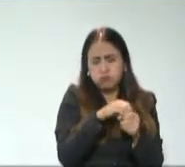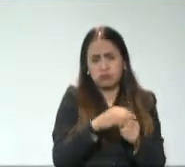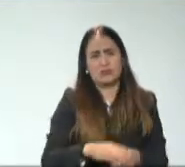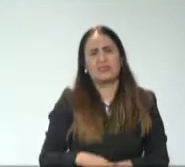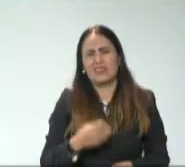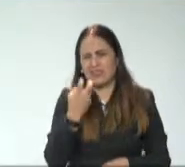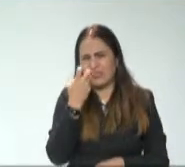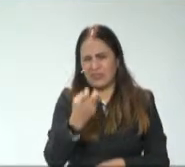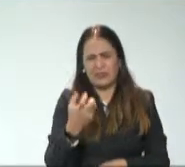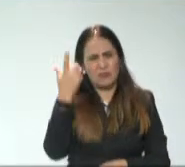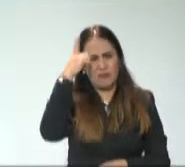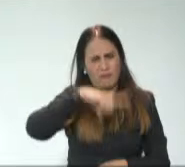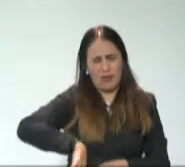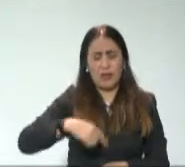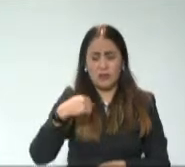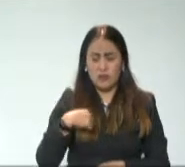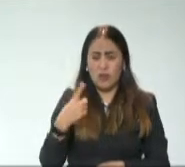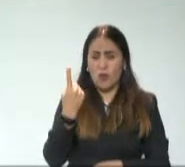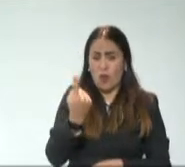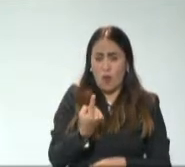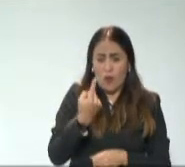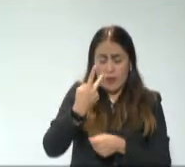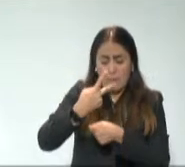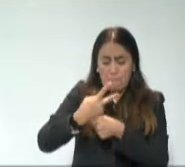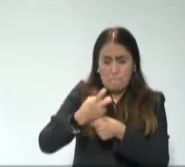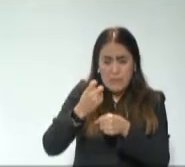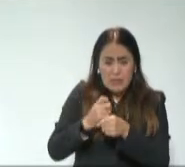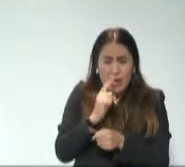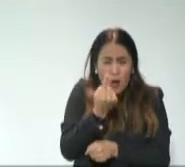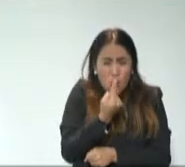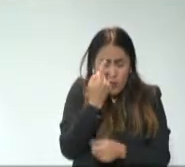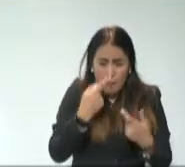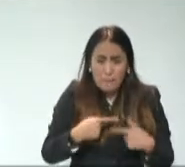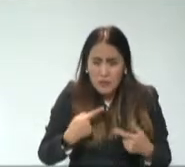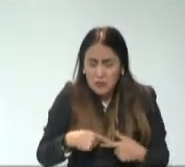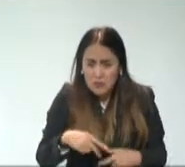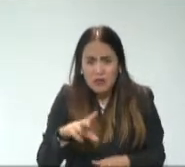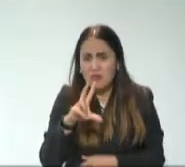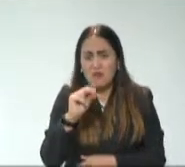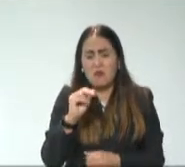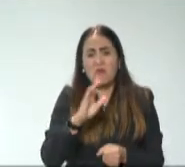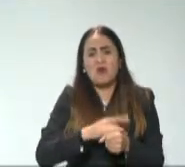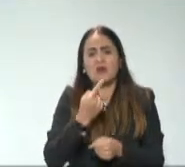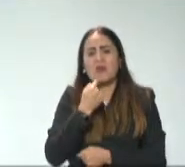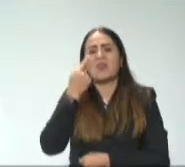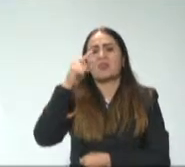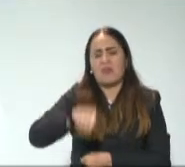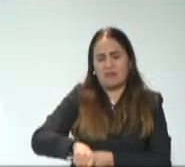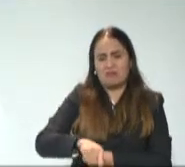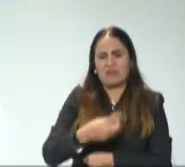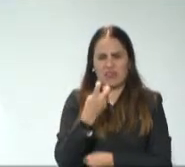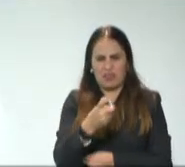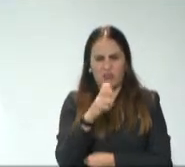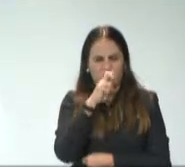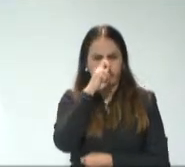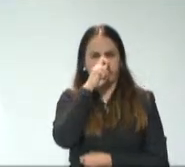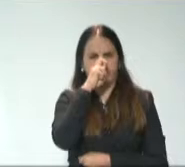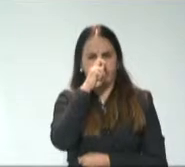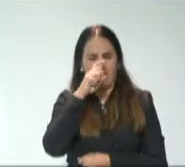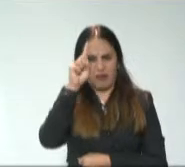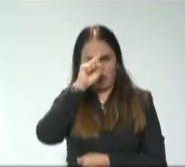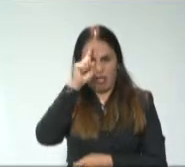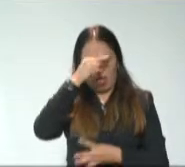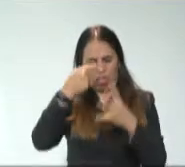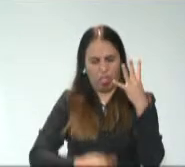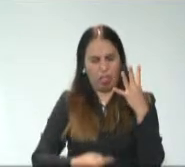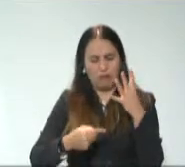está horrible no puedo invitar a nadie porque si me ven me acusan Bueno pues qué bueno pero qué feo tener medidas corretivas Yo creo que el el